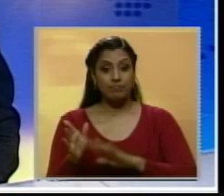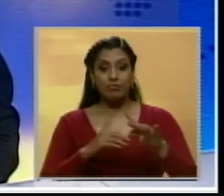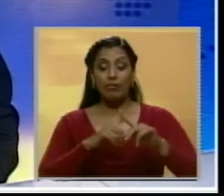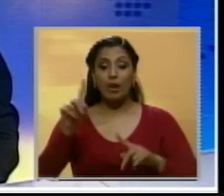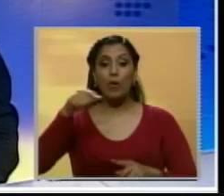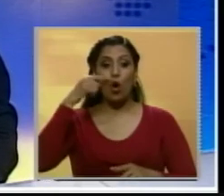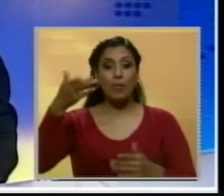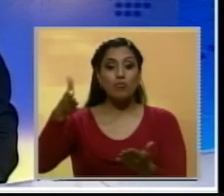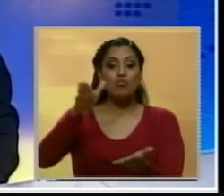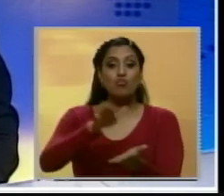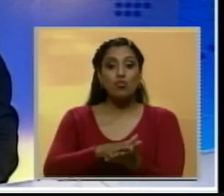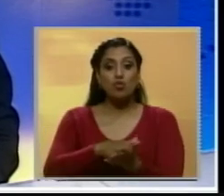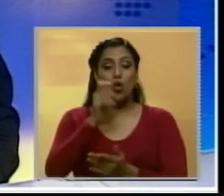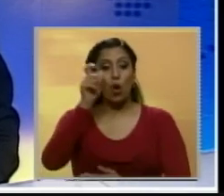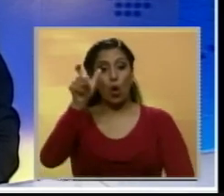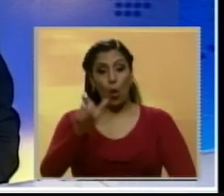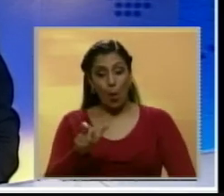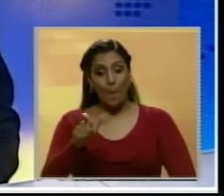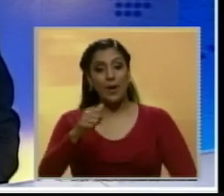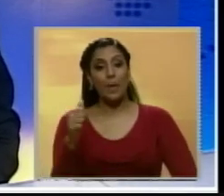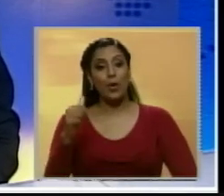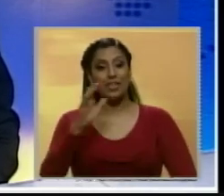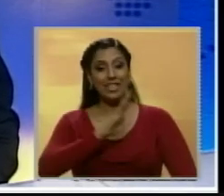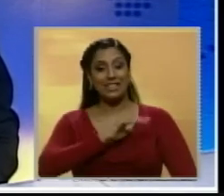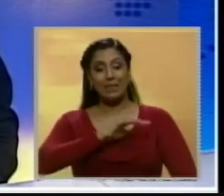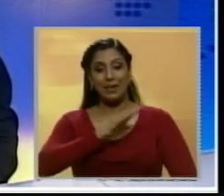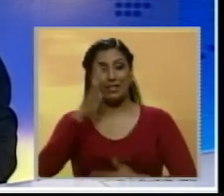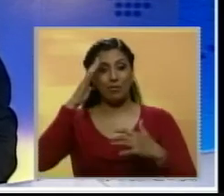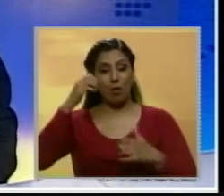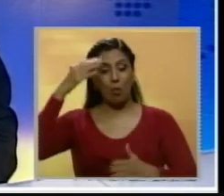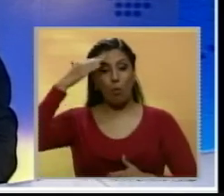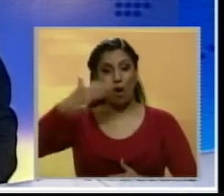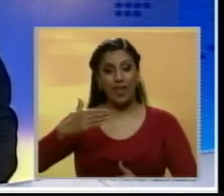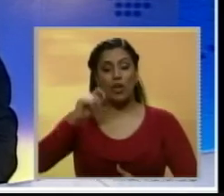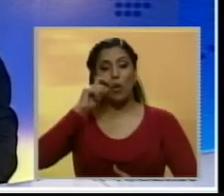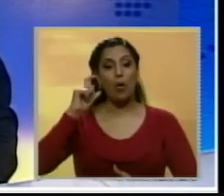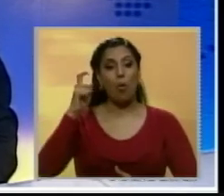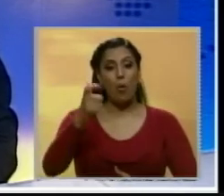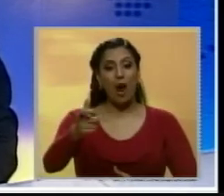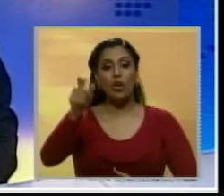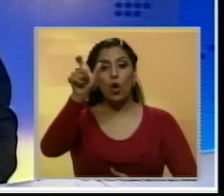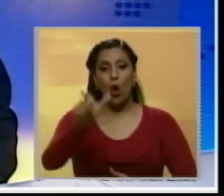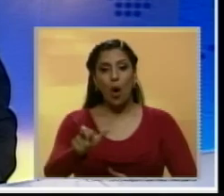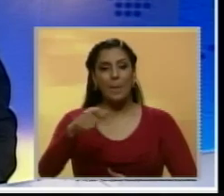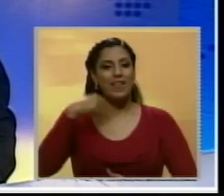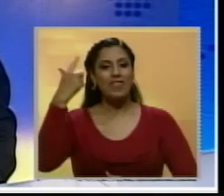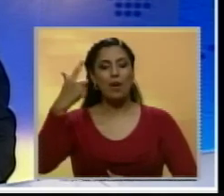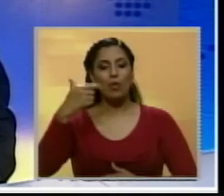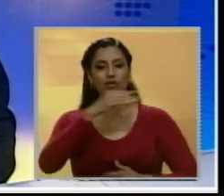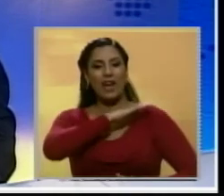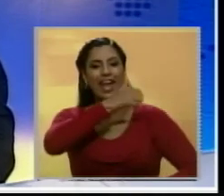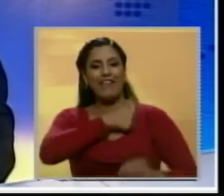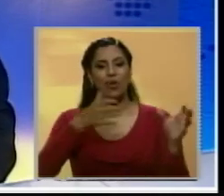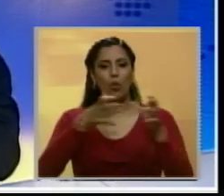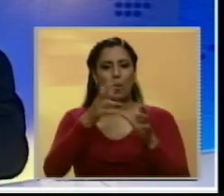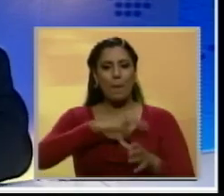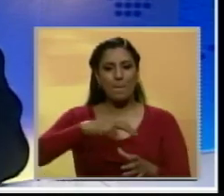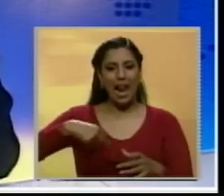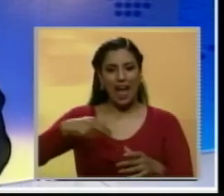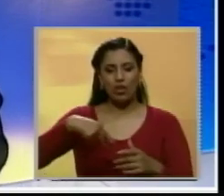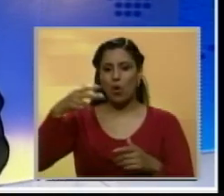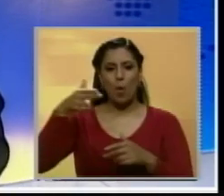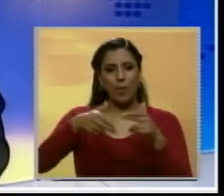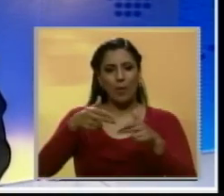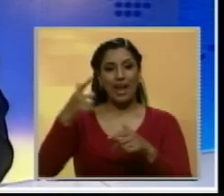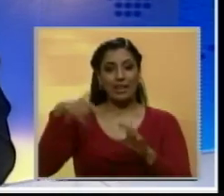morir en un enfrentamiento con la Guardia Nacional y la Policía Científica en el estado Guárico, el cadáver de José Antonio Tobar Colina, alias El Picure, fue